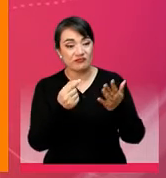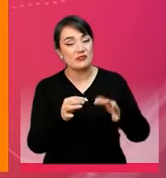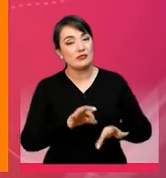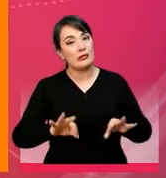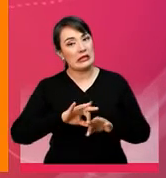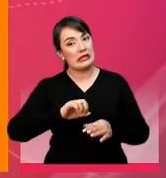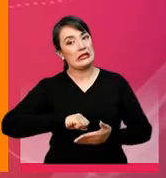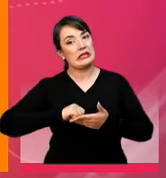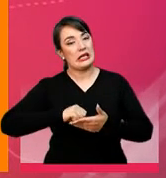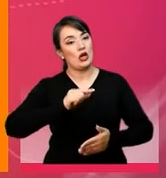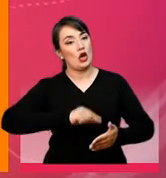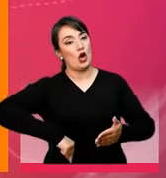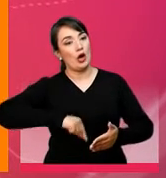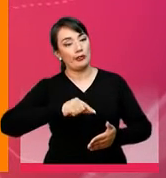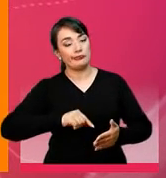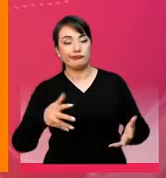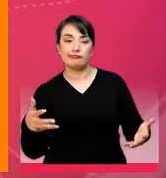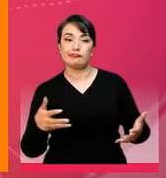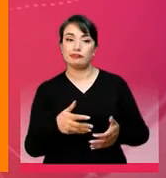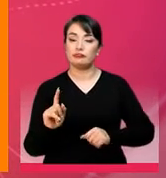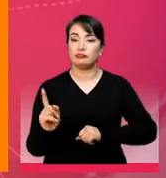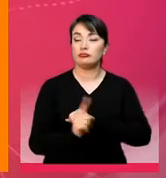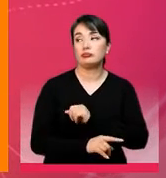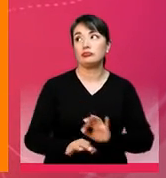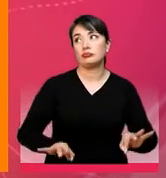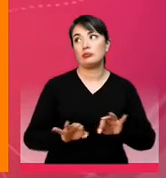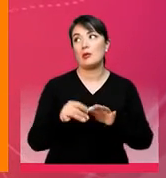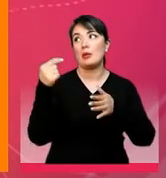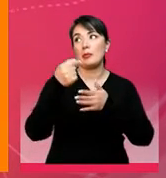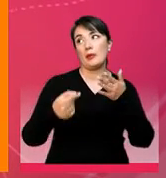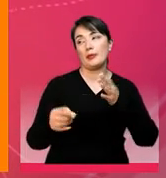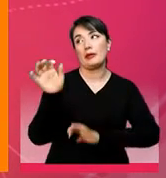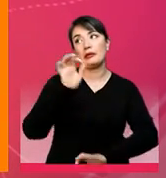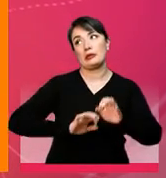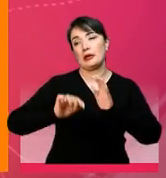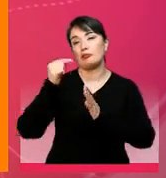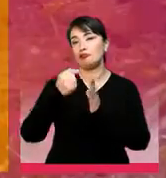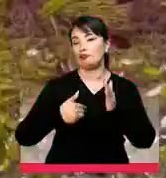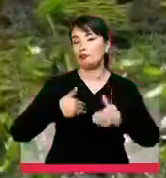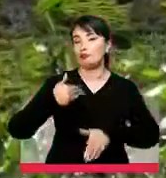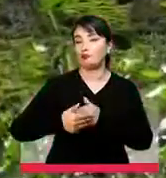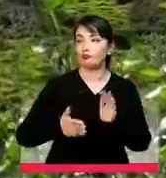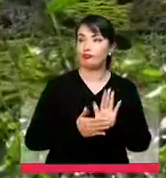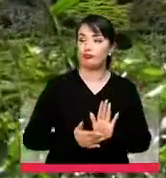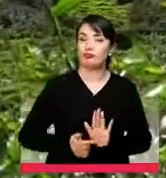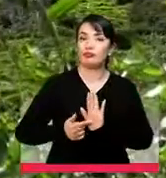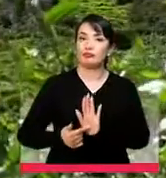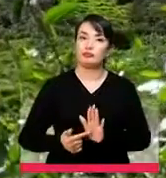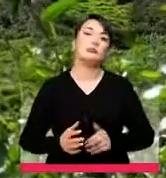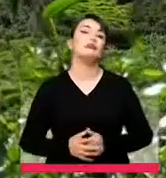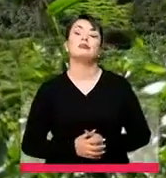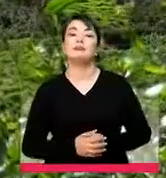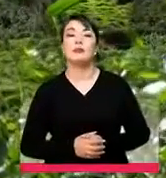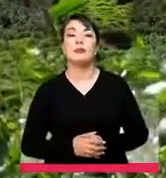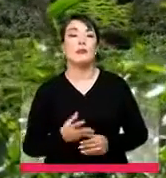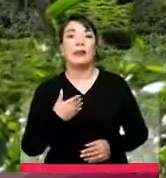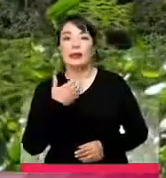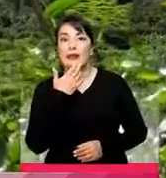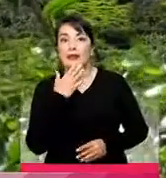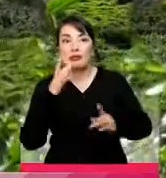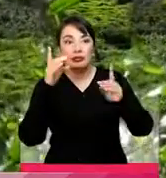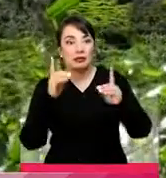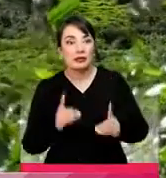contratista a que no se le sancione sin tener en cuenta las defensas que en este proceso ha formulado agrega que de no tomar la decisión